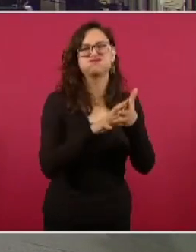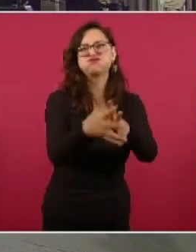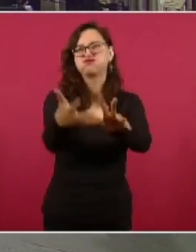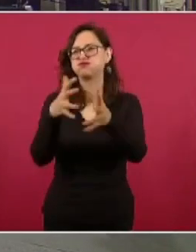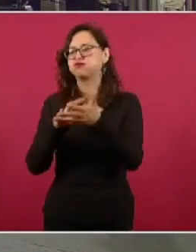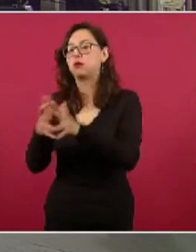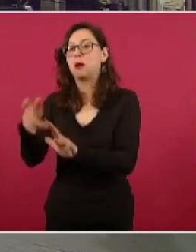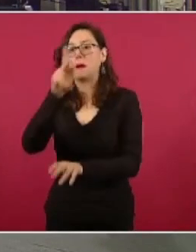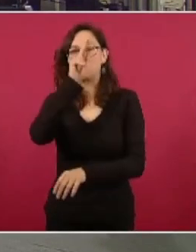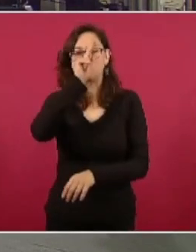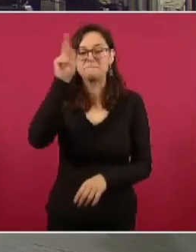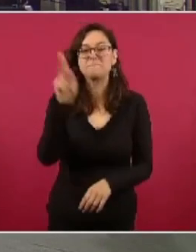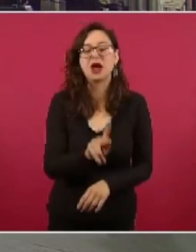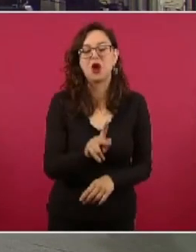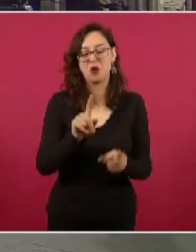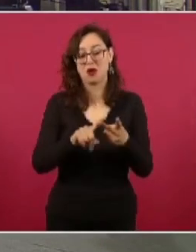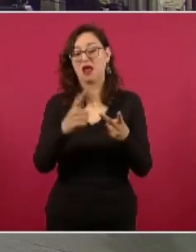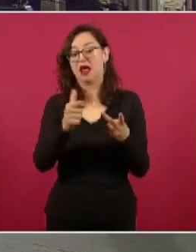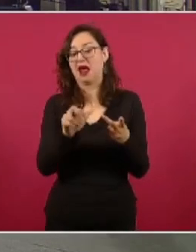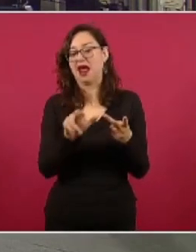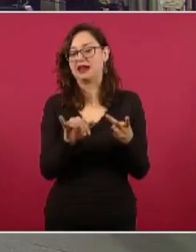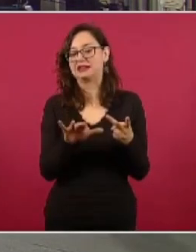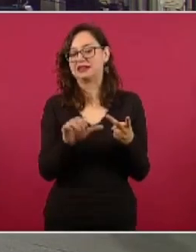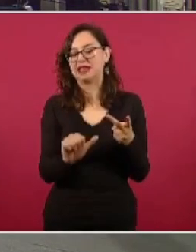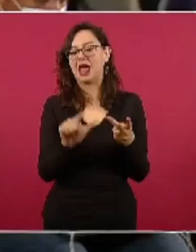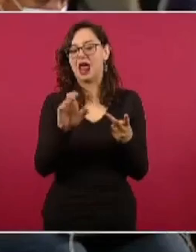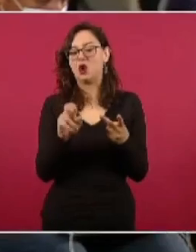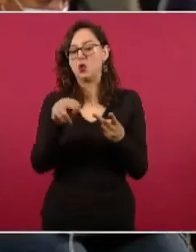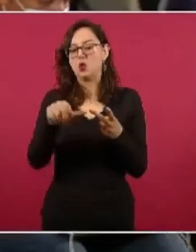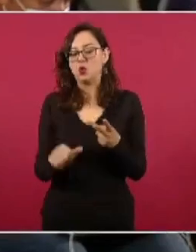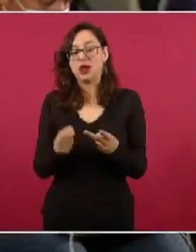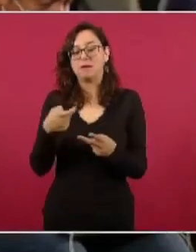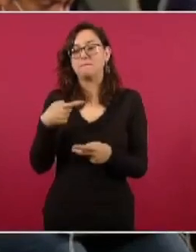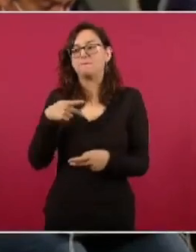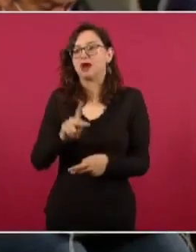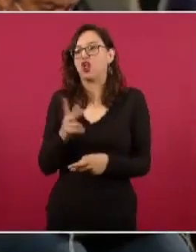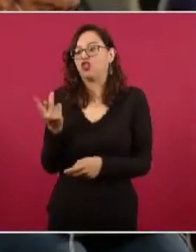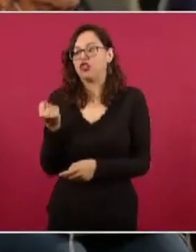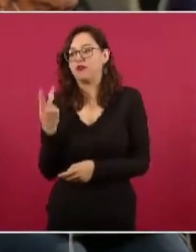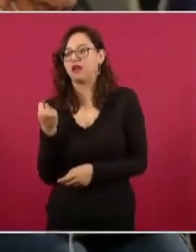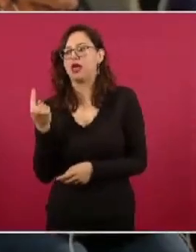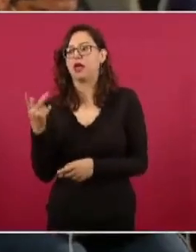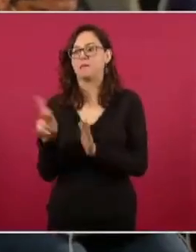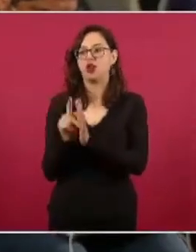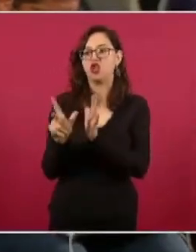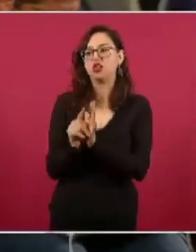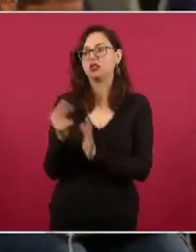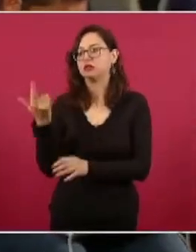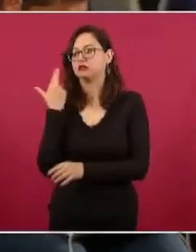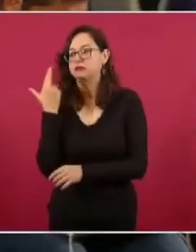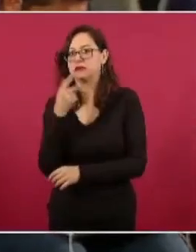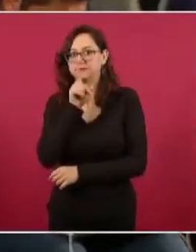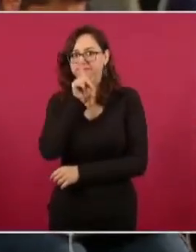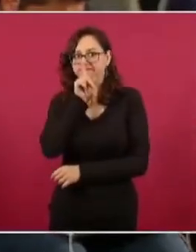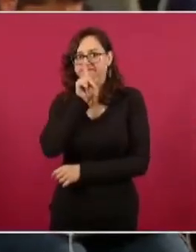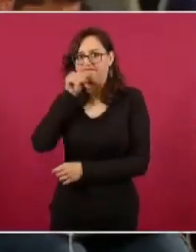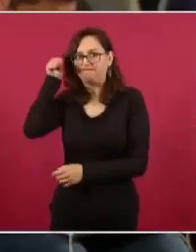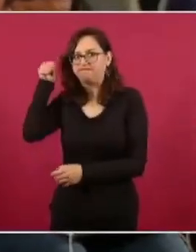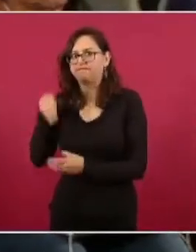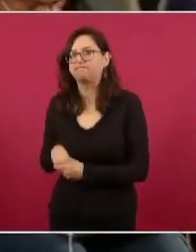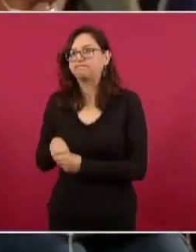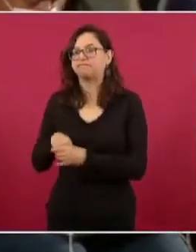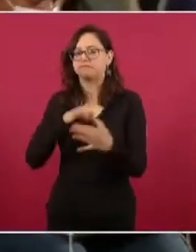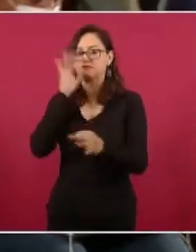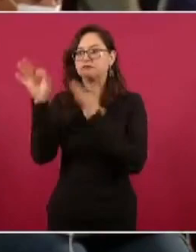de Seguridad pues era Genaro García Luna, estábamos viendo ya una crisis de dimensiones terribles